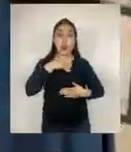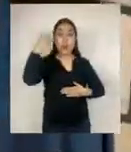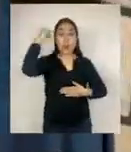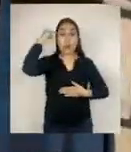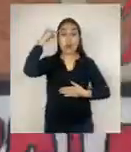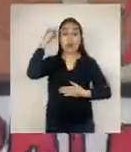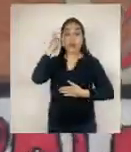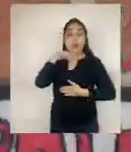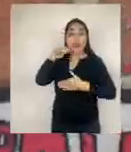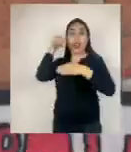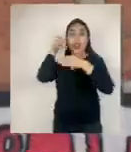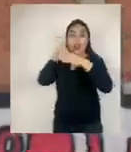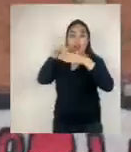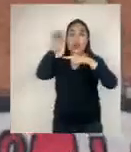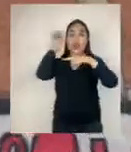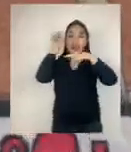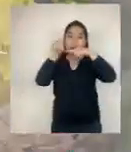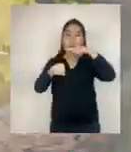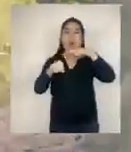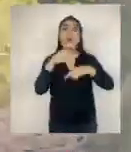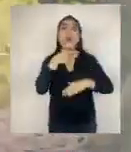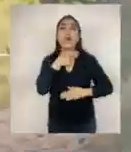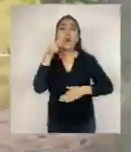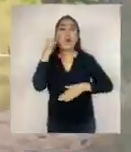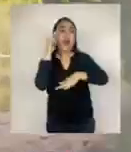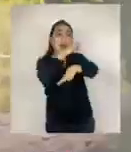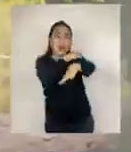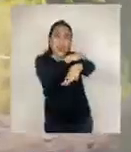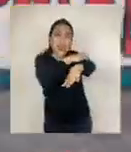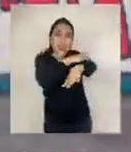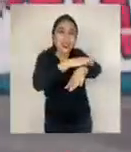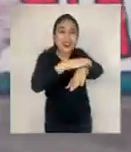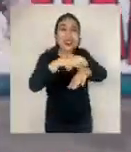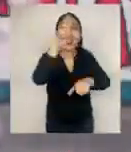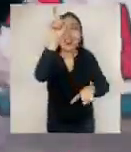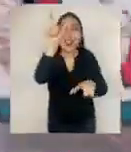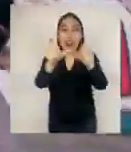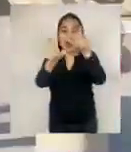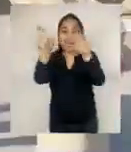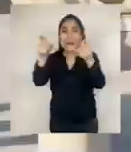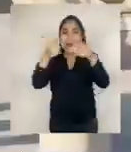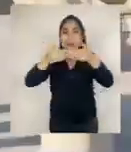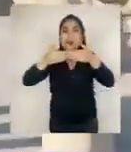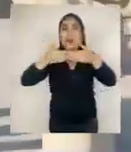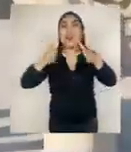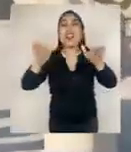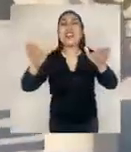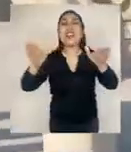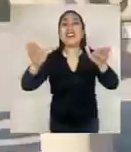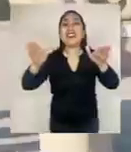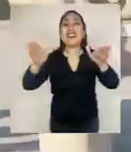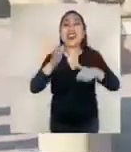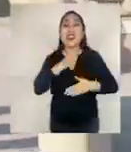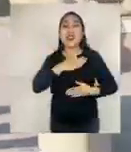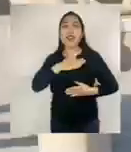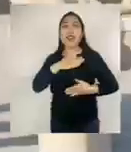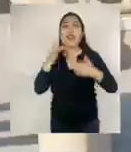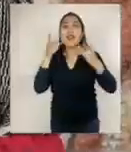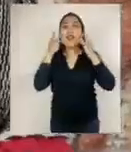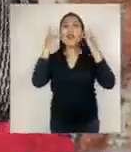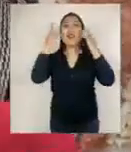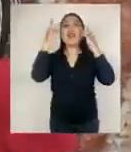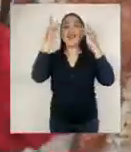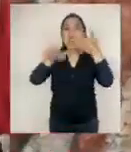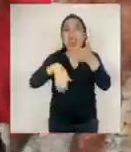Flagrante. Boris Eichin dice, este trabajo colectivo de la cueca del apruebo también incluye ese bello mural de los Veragua.